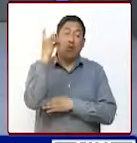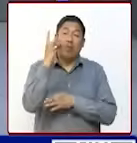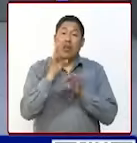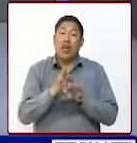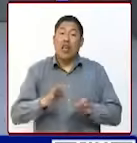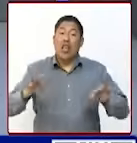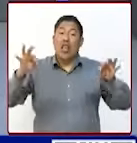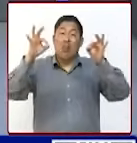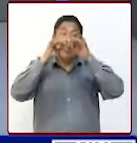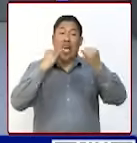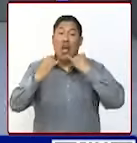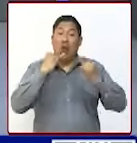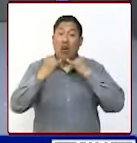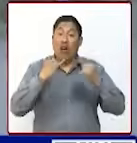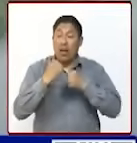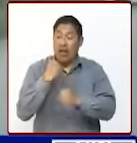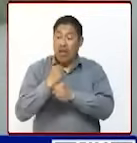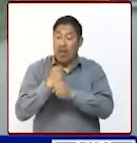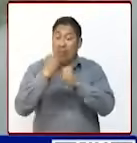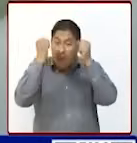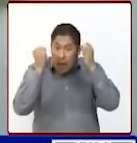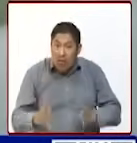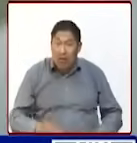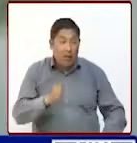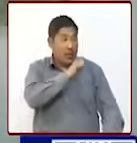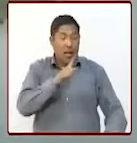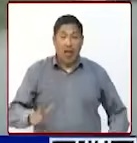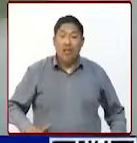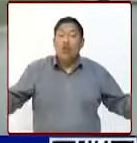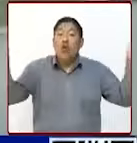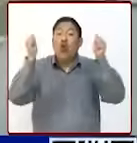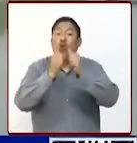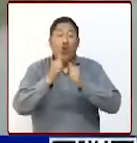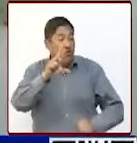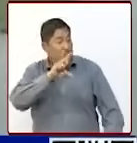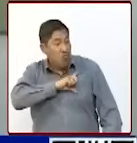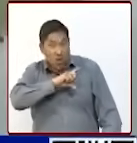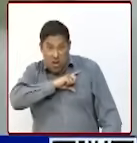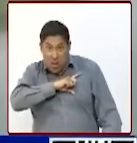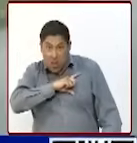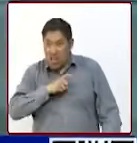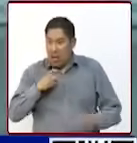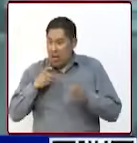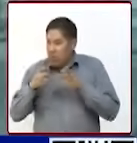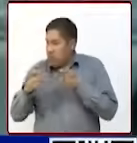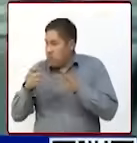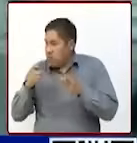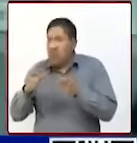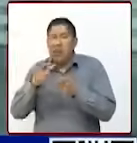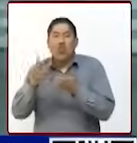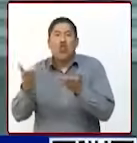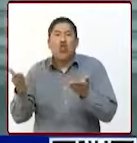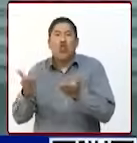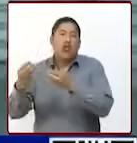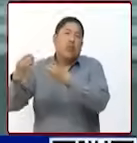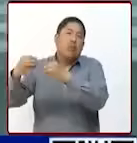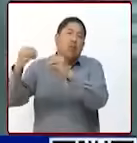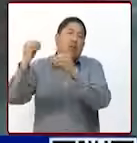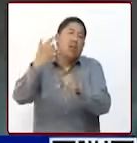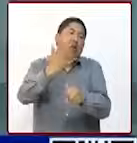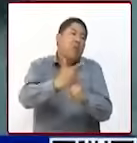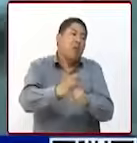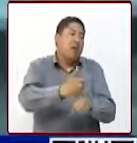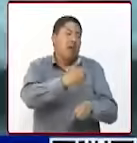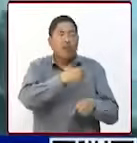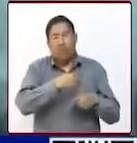poder informar que funcionarios de la alcaldía junto a la policía realizaron operativos en locales de expendio de bebidas